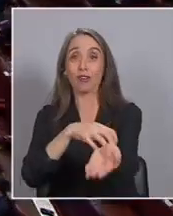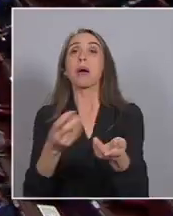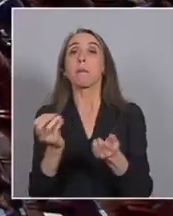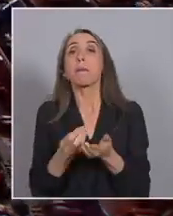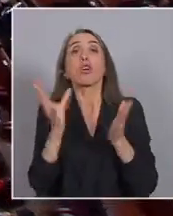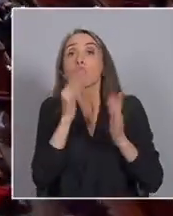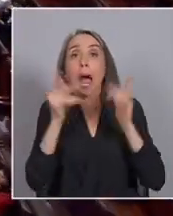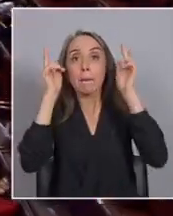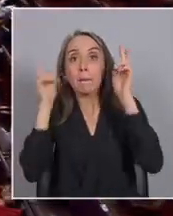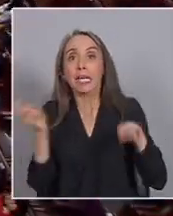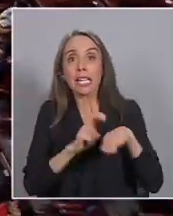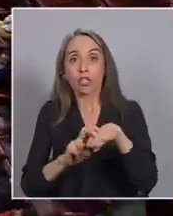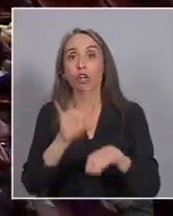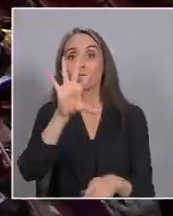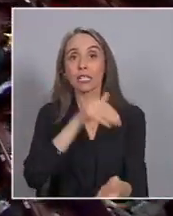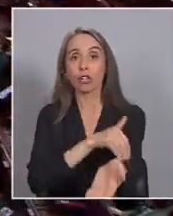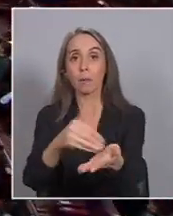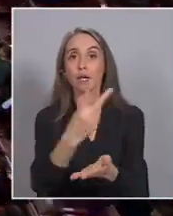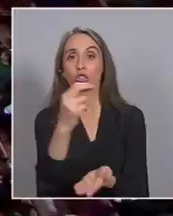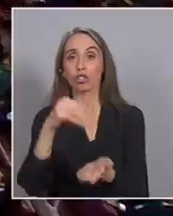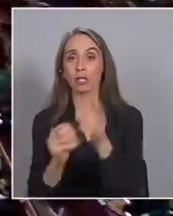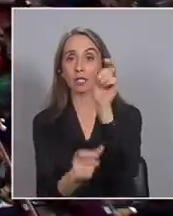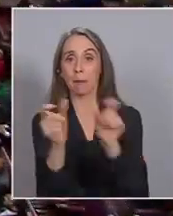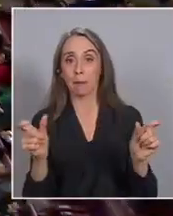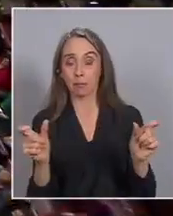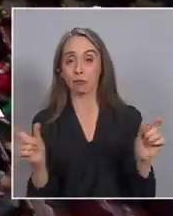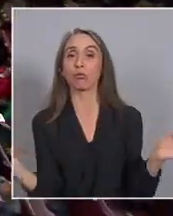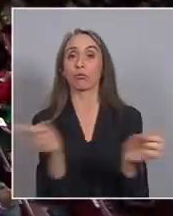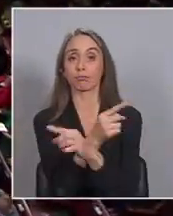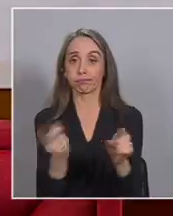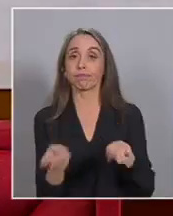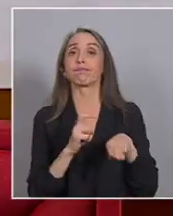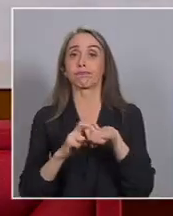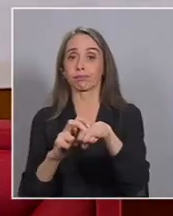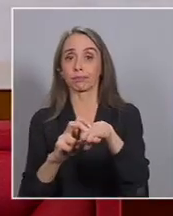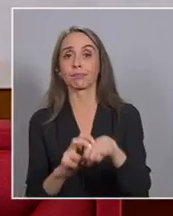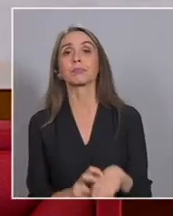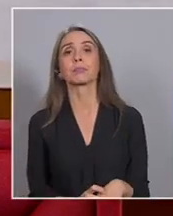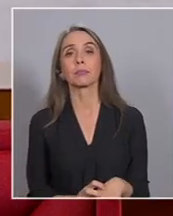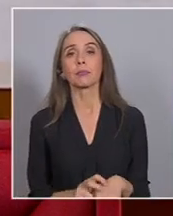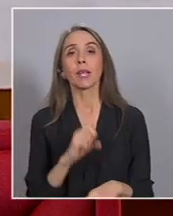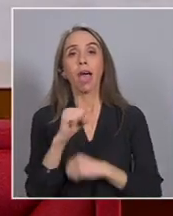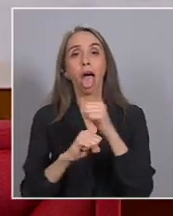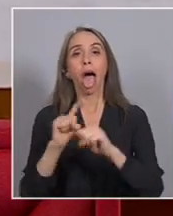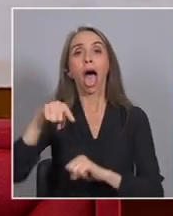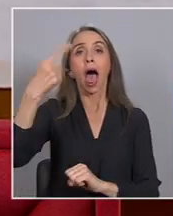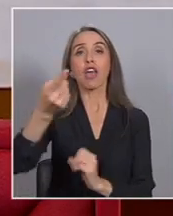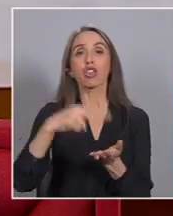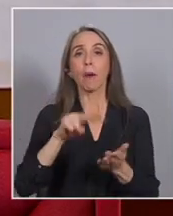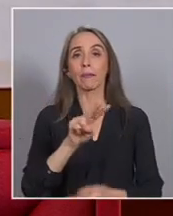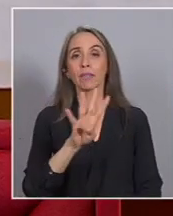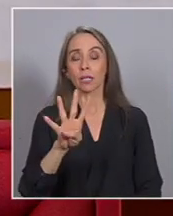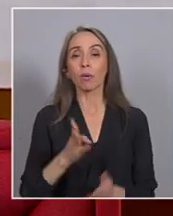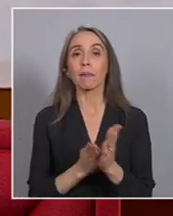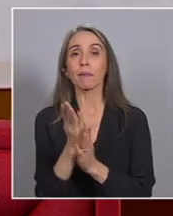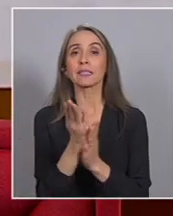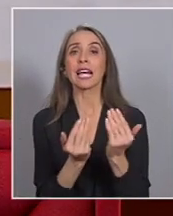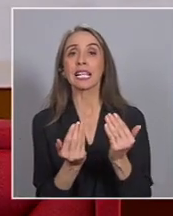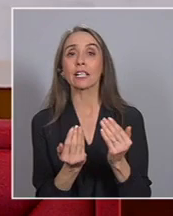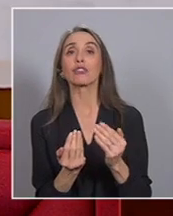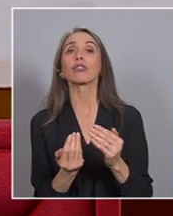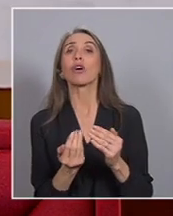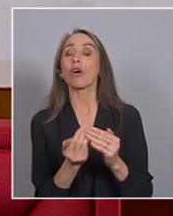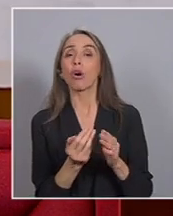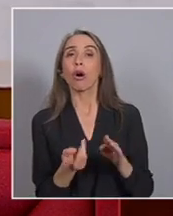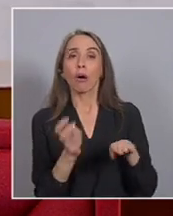lo que irá en beneficio de más de 5.200.000 personas. También durante el 2024 comenzará a funcionar el esperado